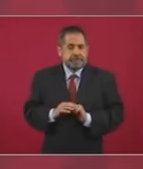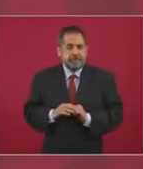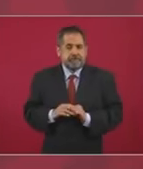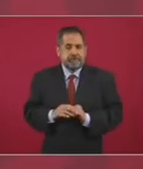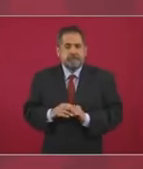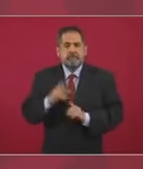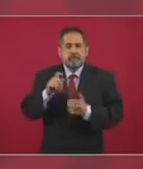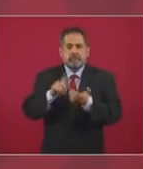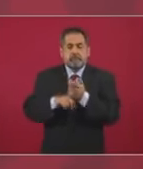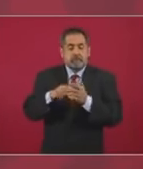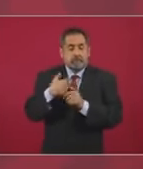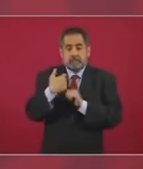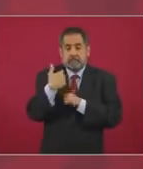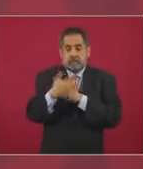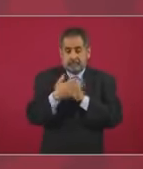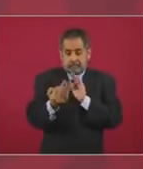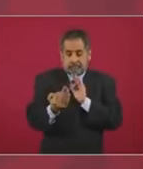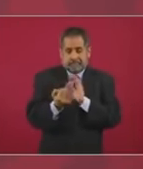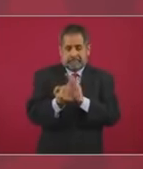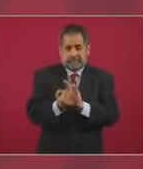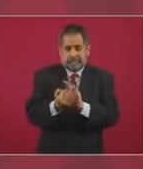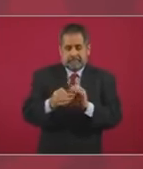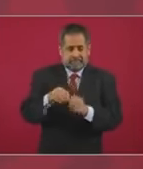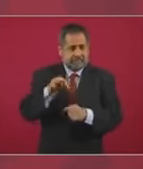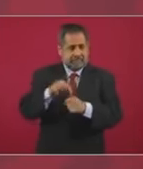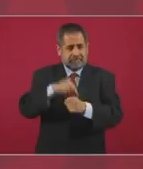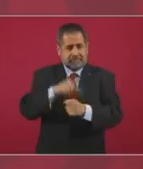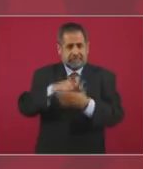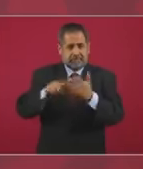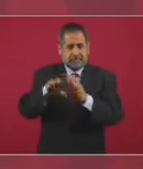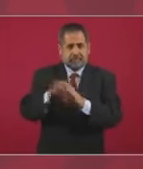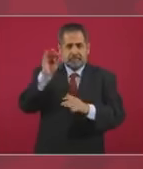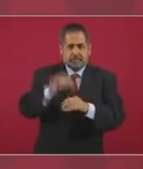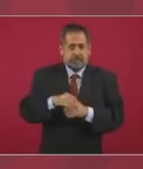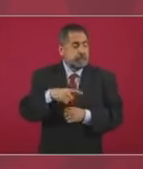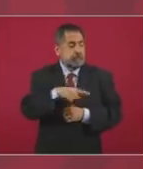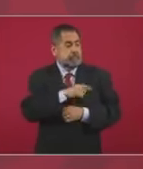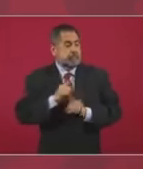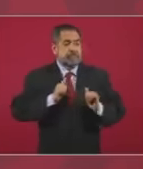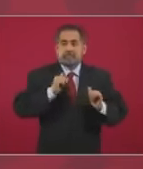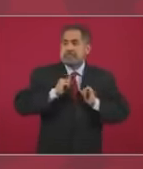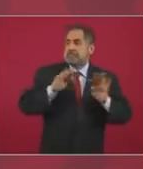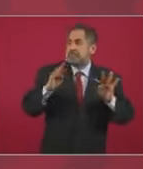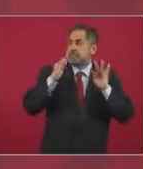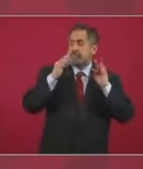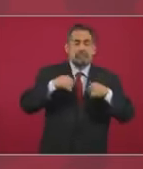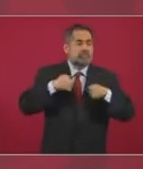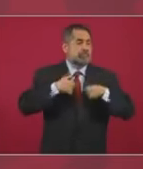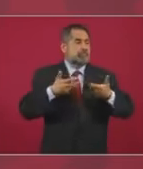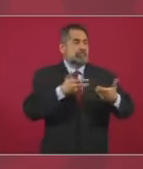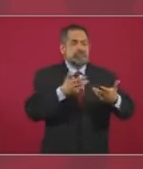porque estamos ya en vísperas de las elecciones, se aprovecha para